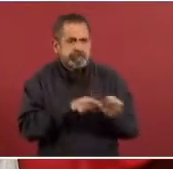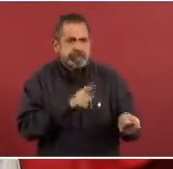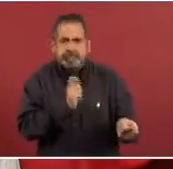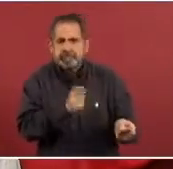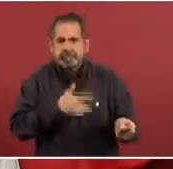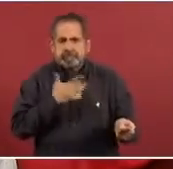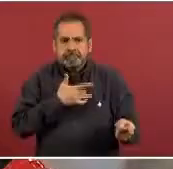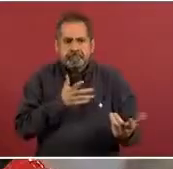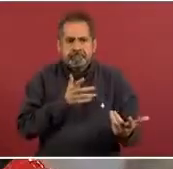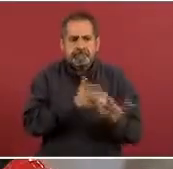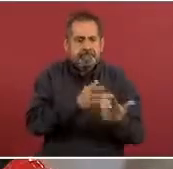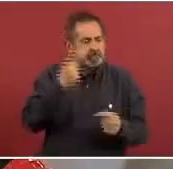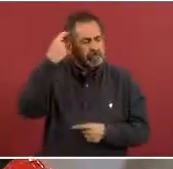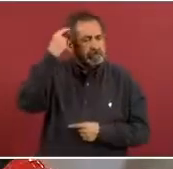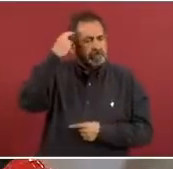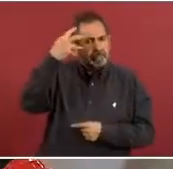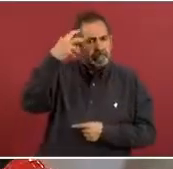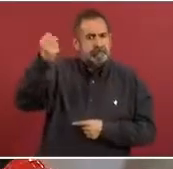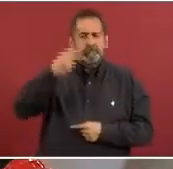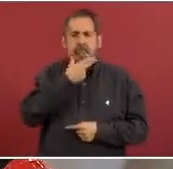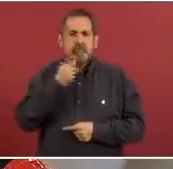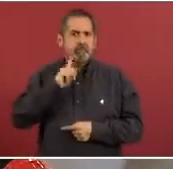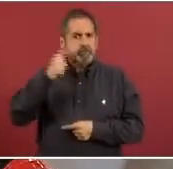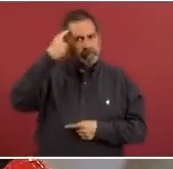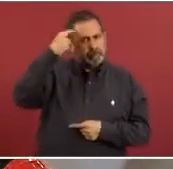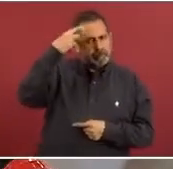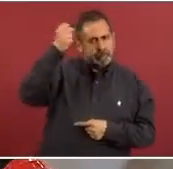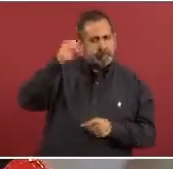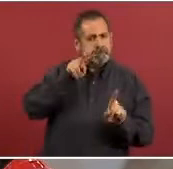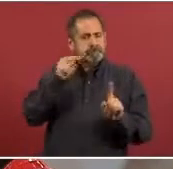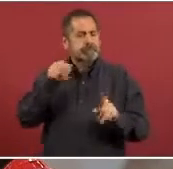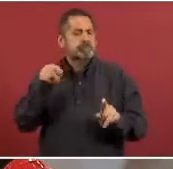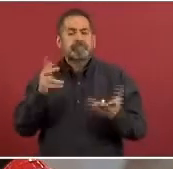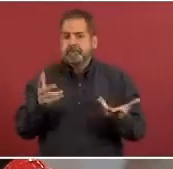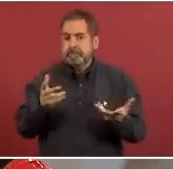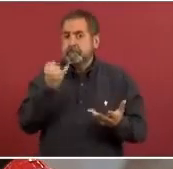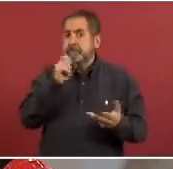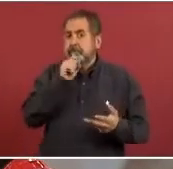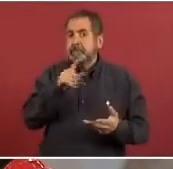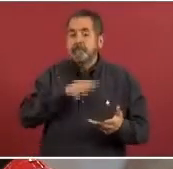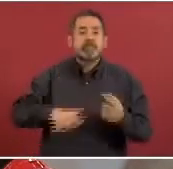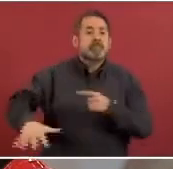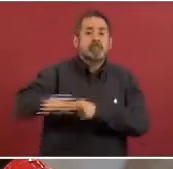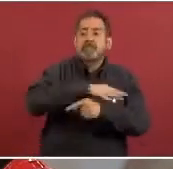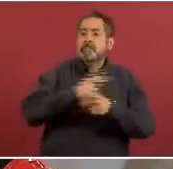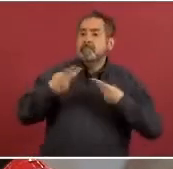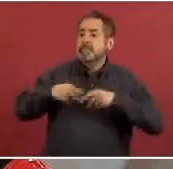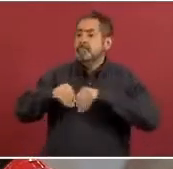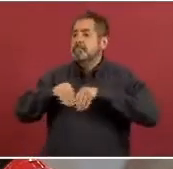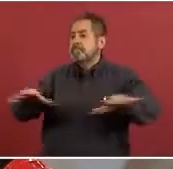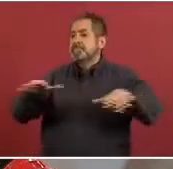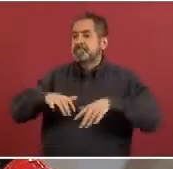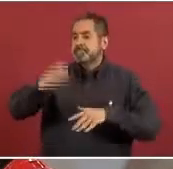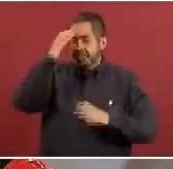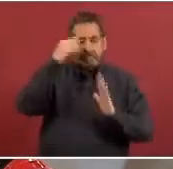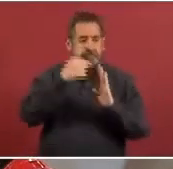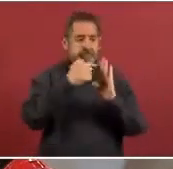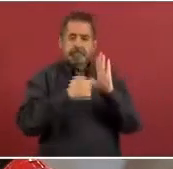que integren una perspectiva de género y, sobre todo, que toda la población conozca cuáles son estas